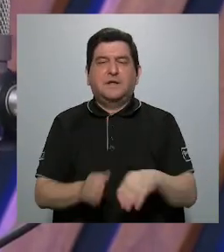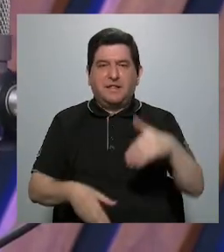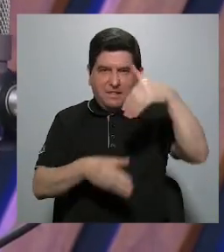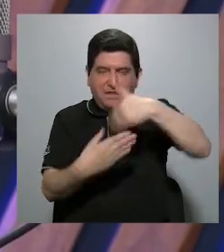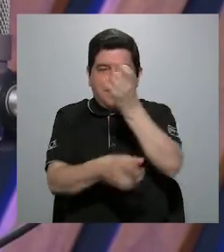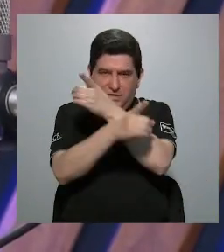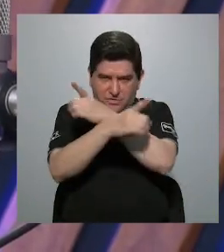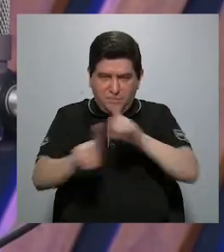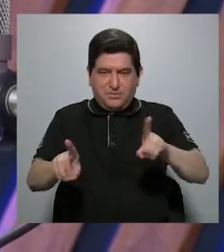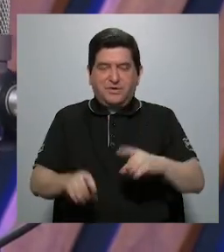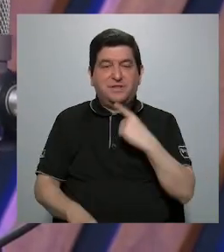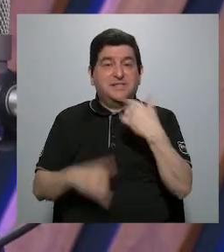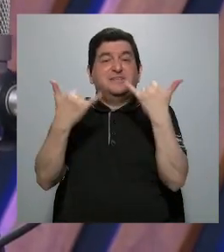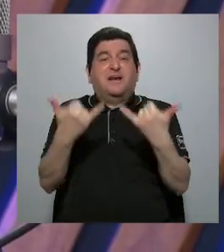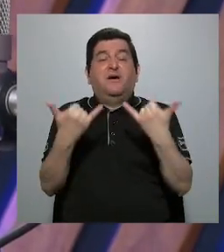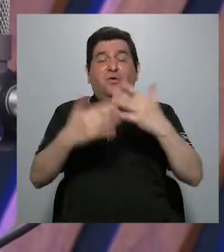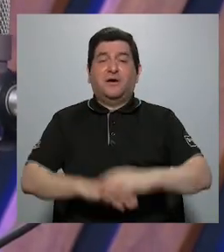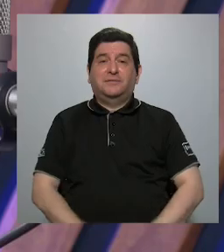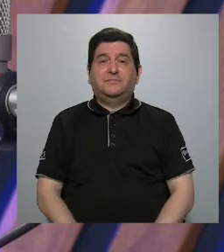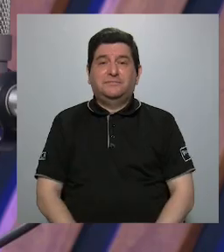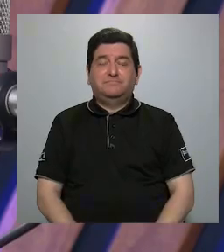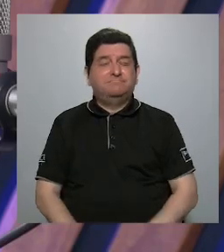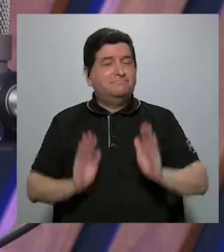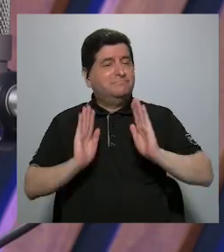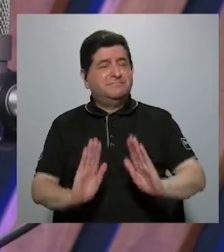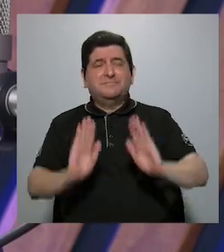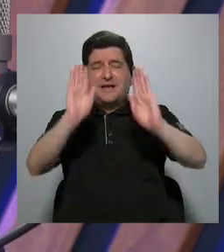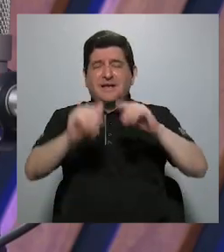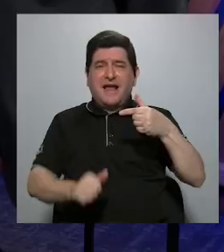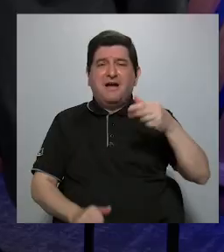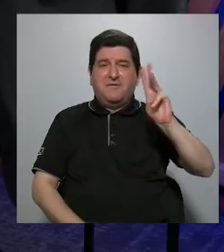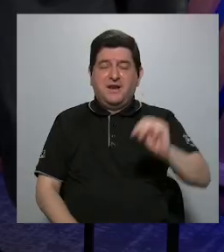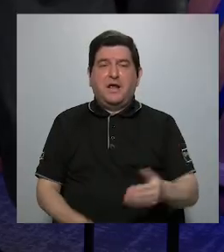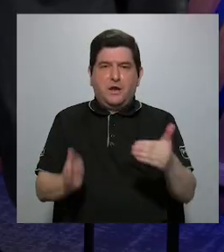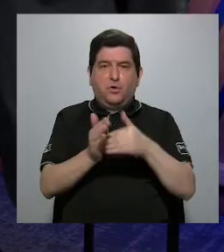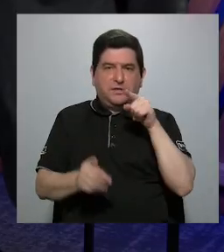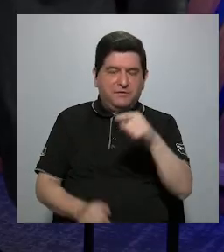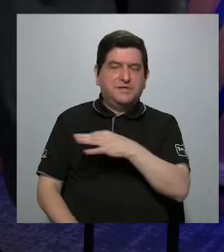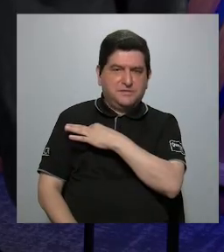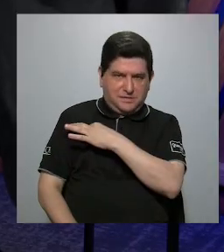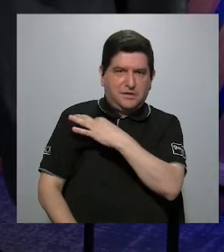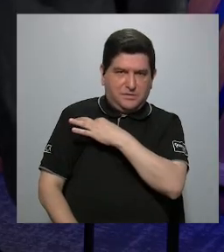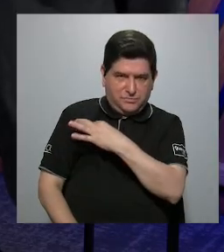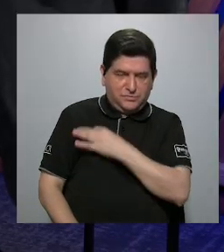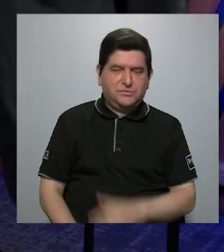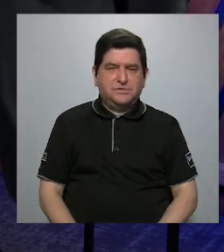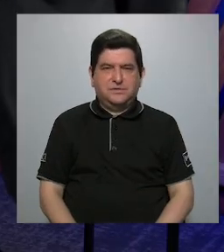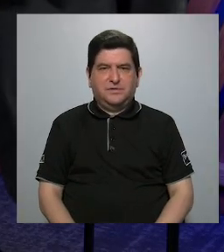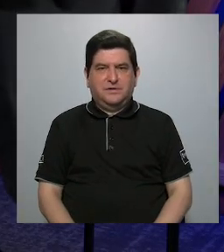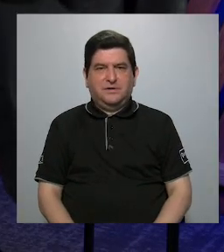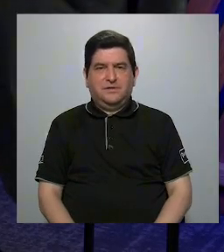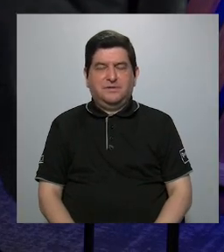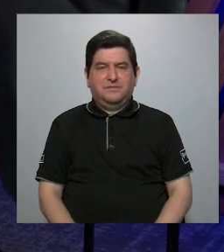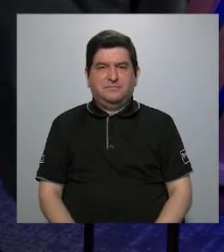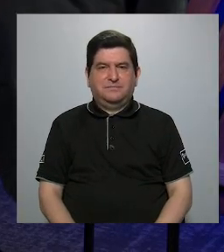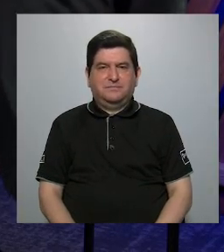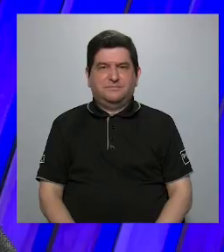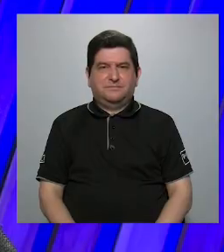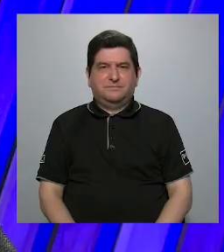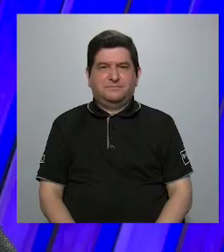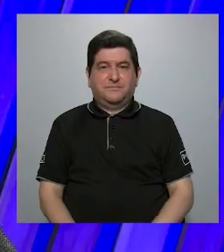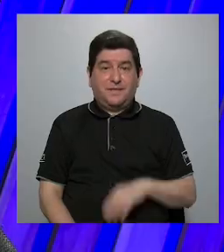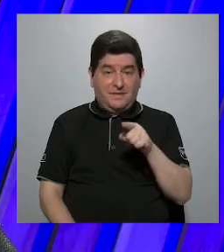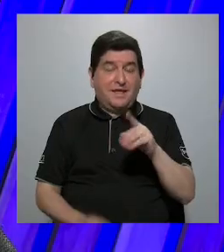desarrollarse en democracia, como diríamos ahora. Estupendo, don Gabriel, y lo volveremos a invitar para,